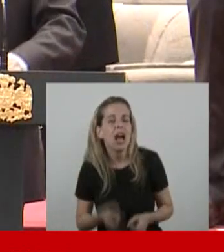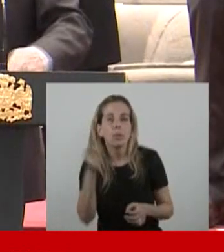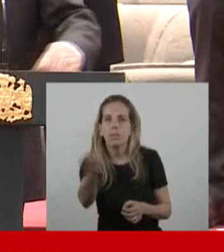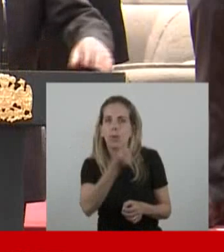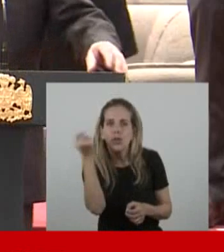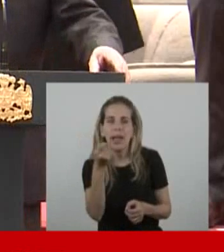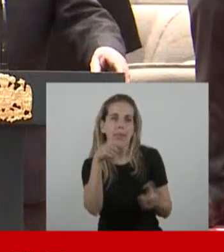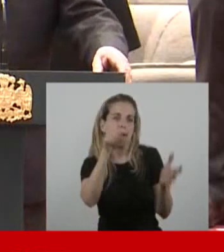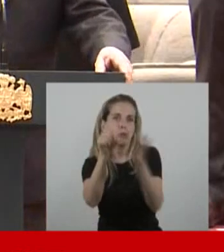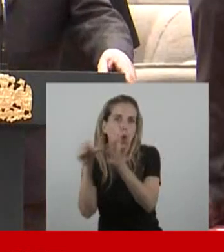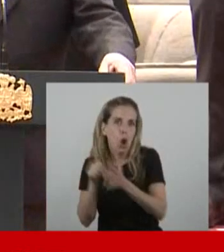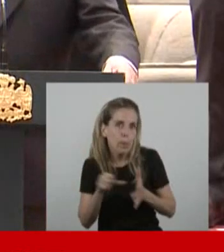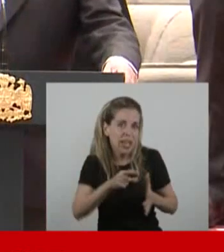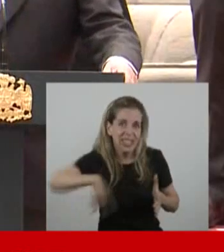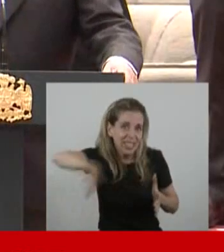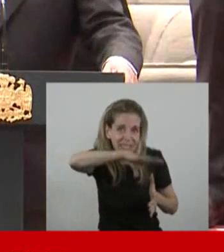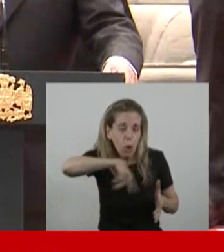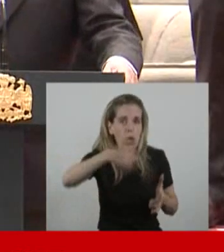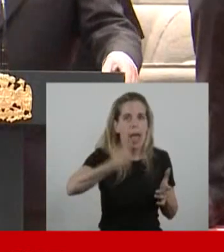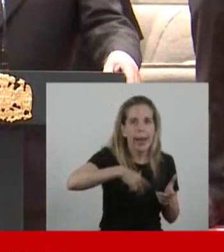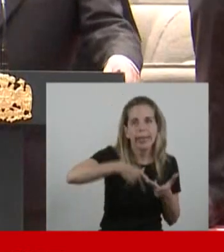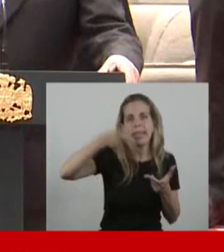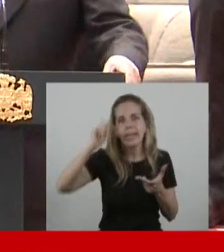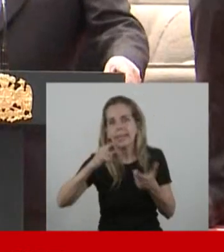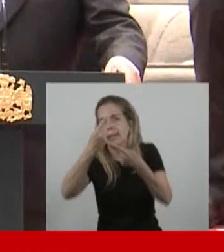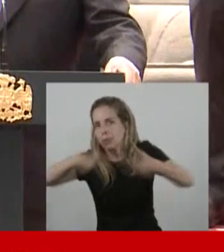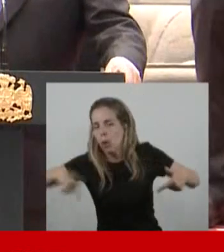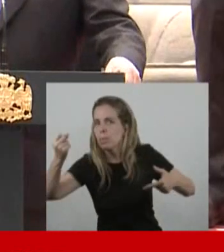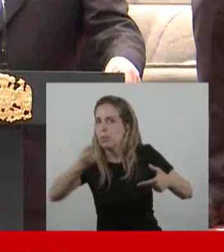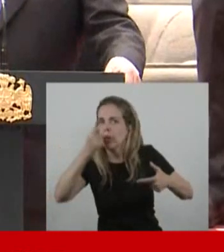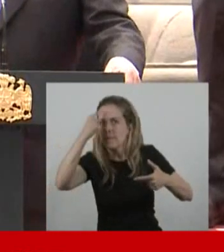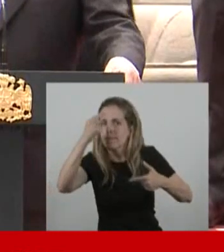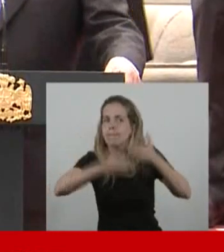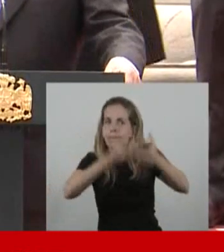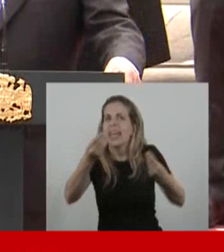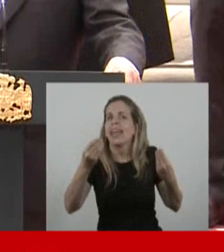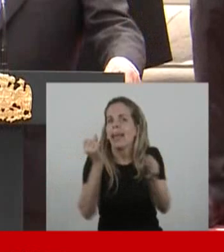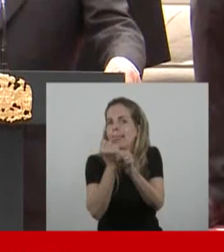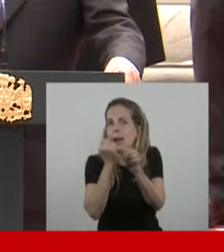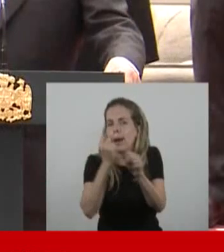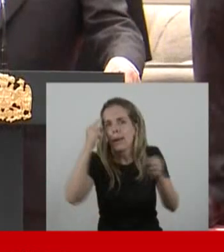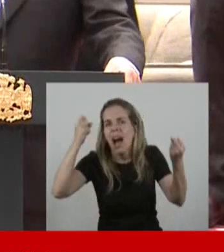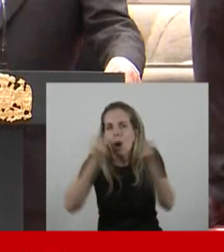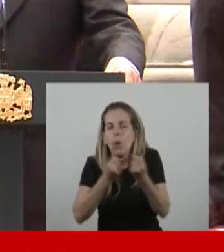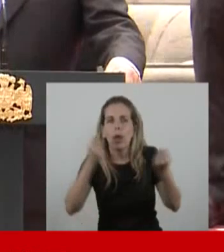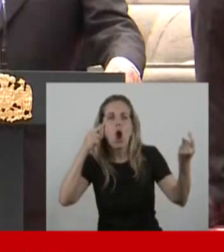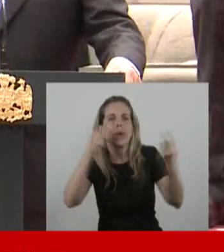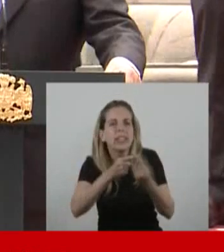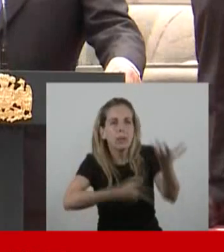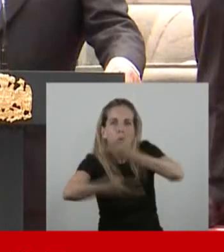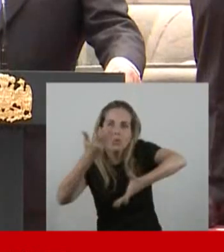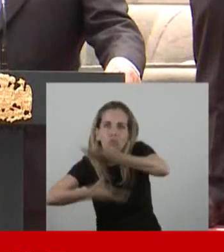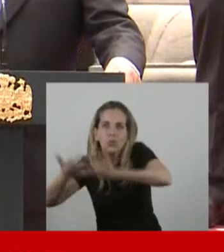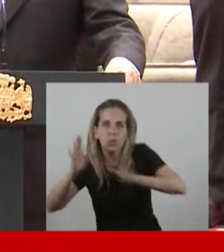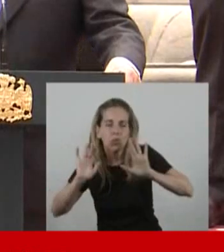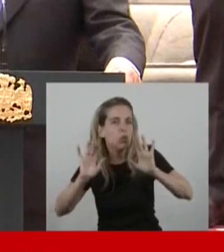el desarrollo de nuestros países, la mancomunión de objetivos. No era solo una